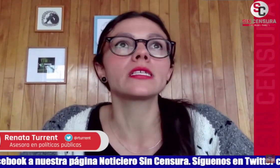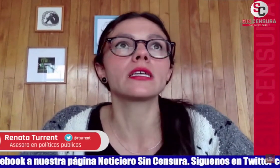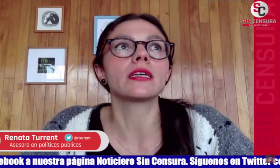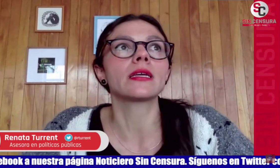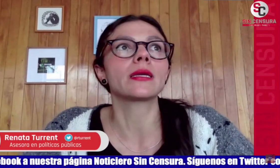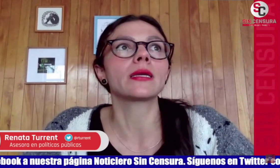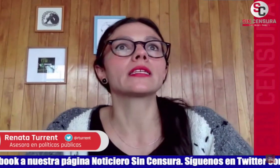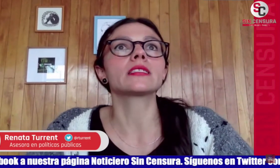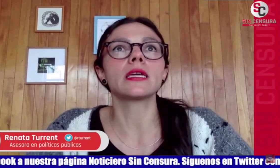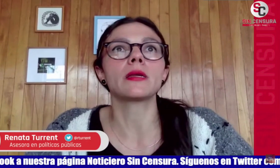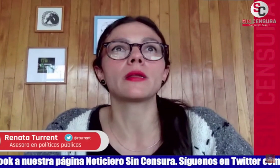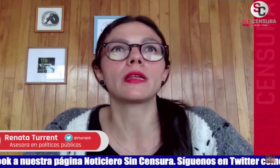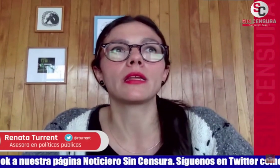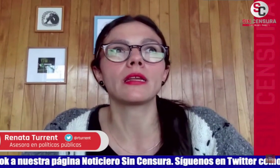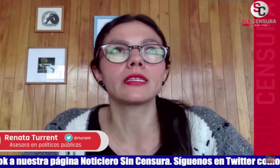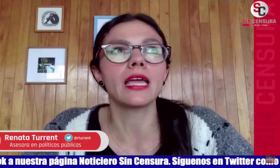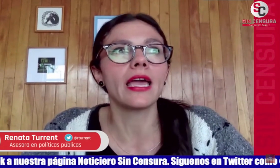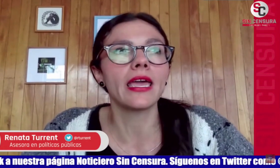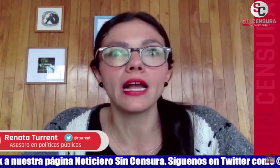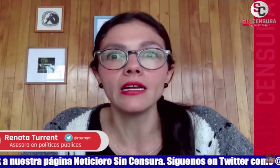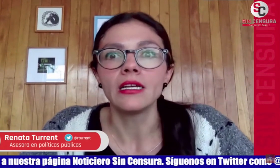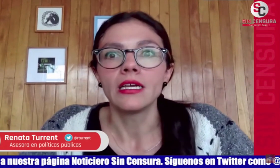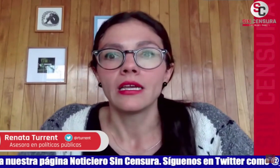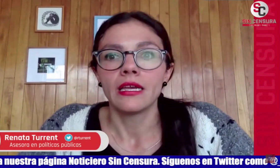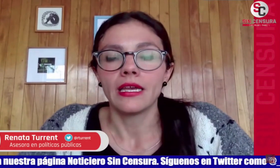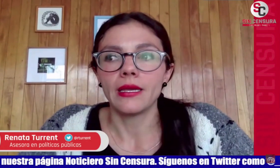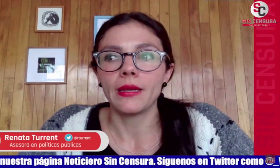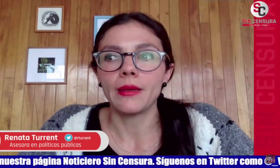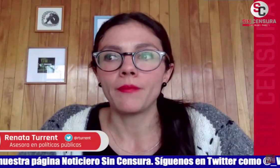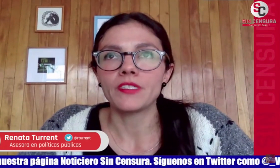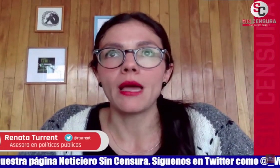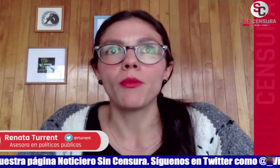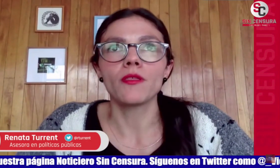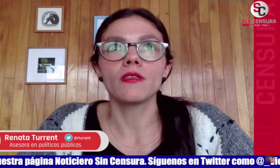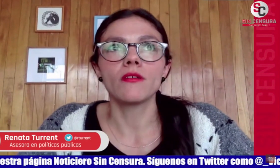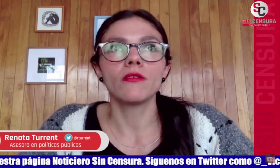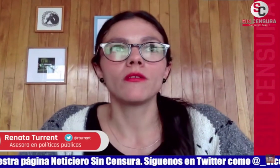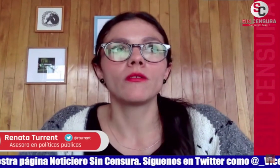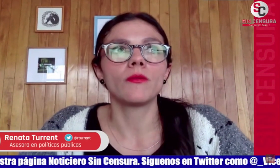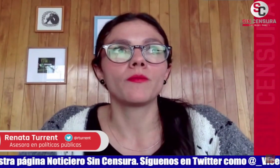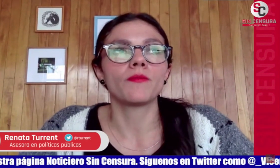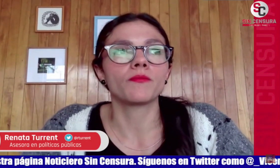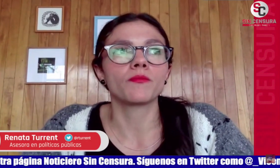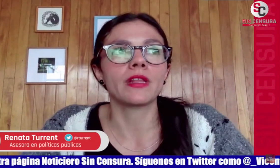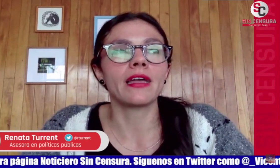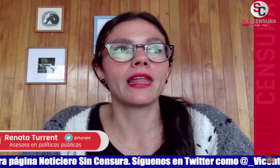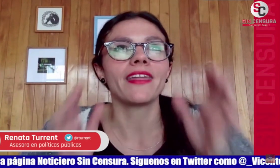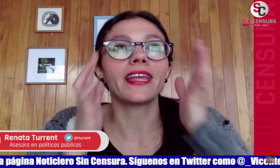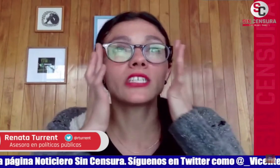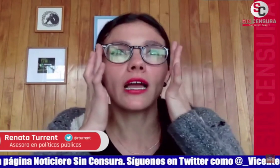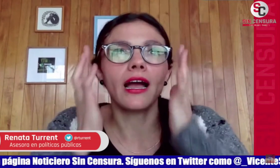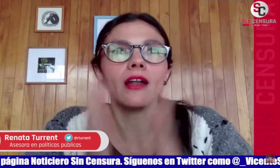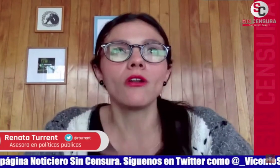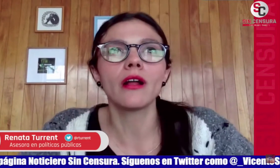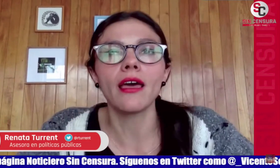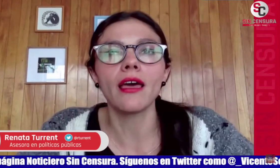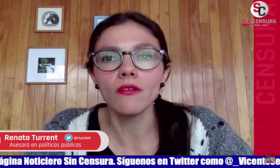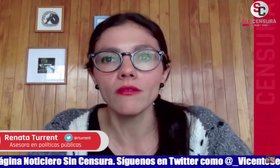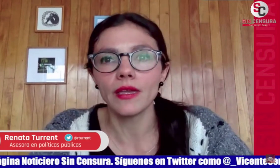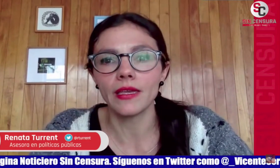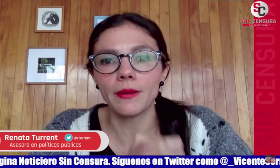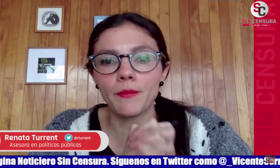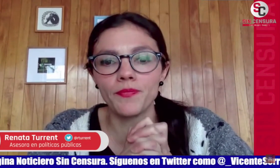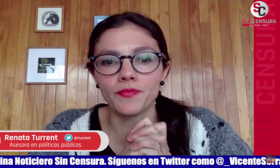es en esta era se ha podido, la derecha ha